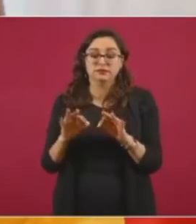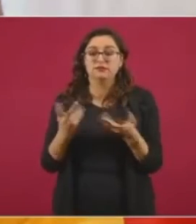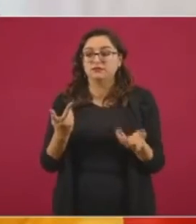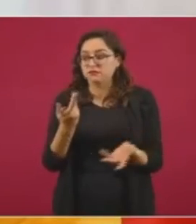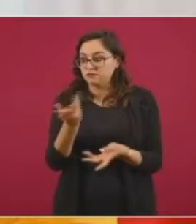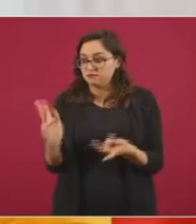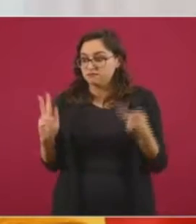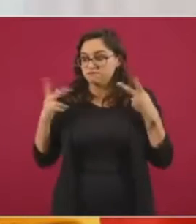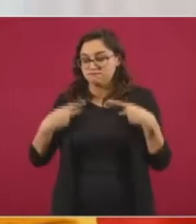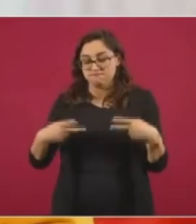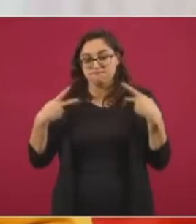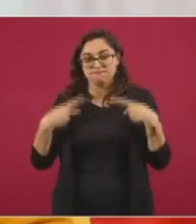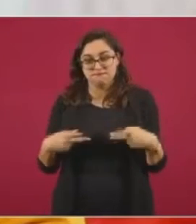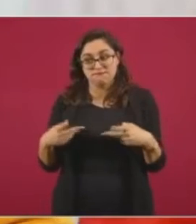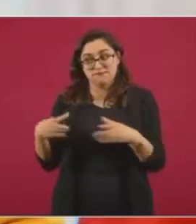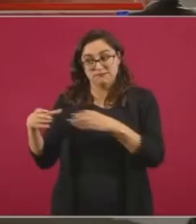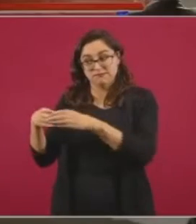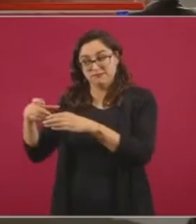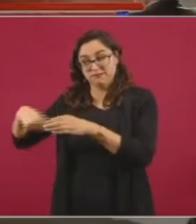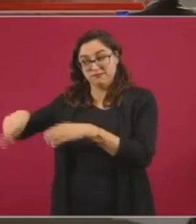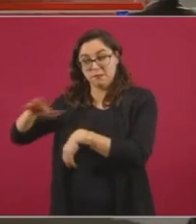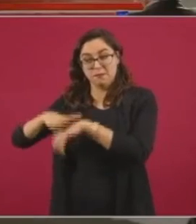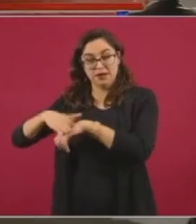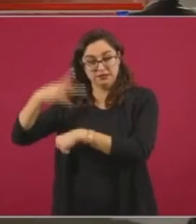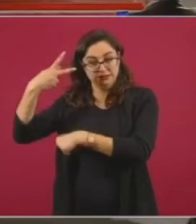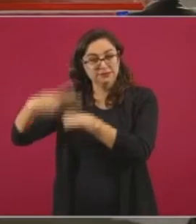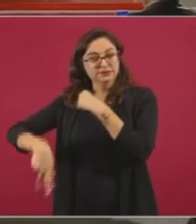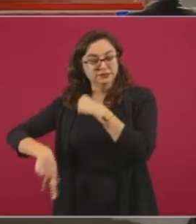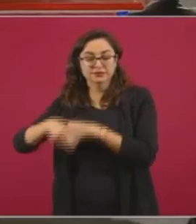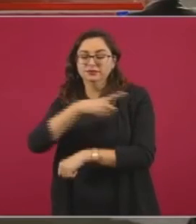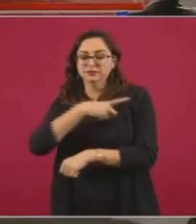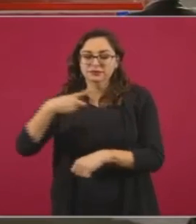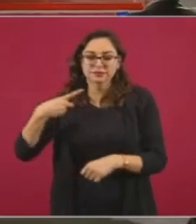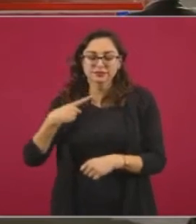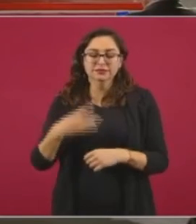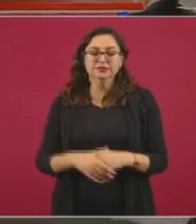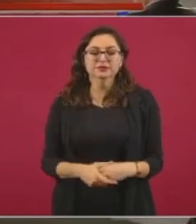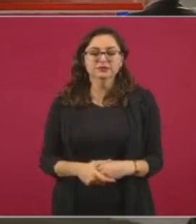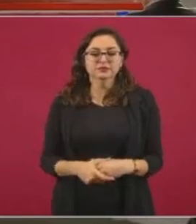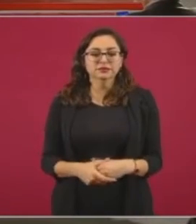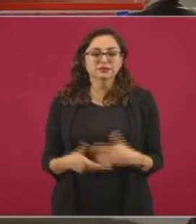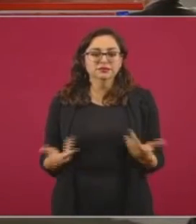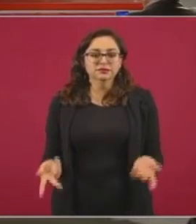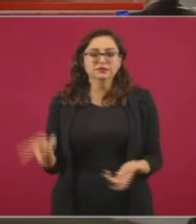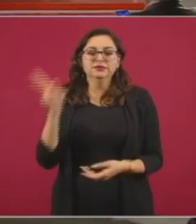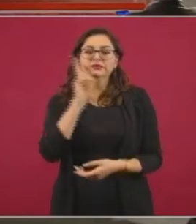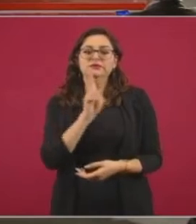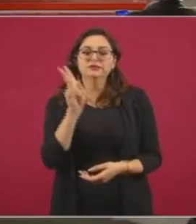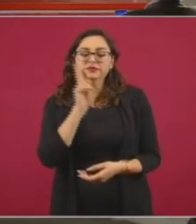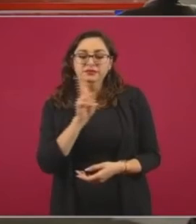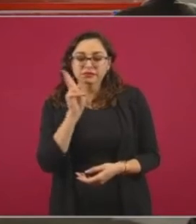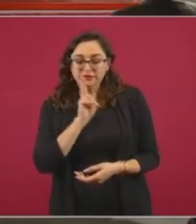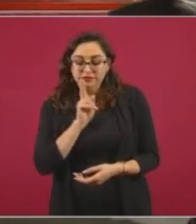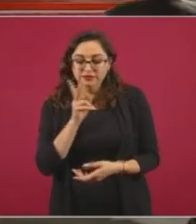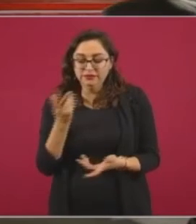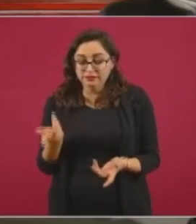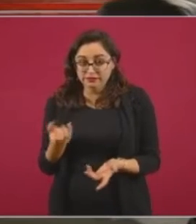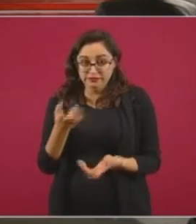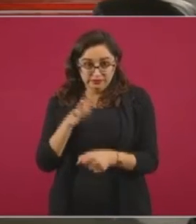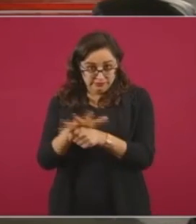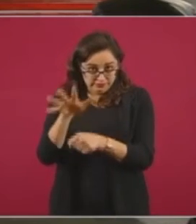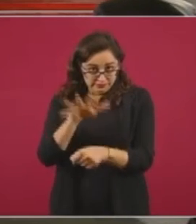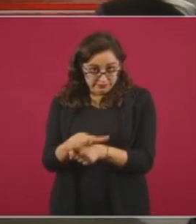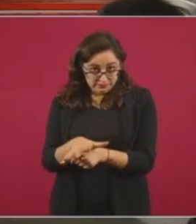de las poblaciones clave. Cabe destacar que la prueba de autodetección del VIH por sí sola no es suficiente